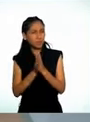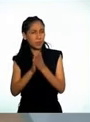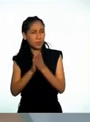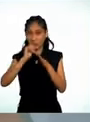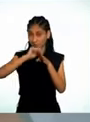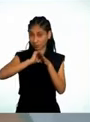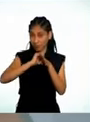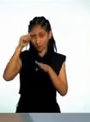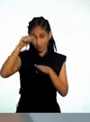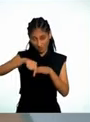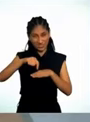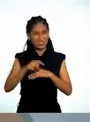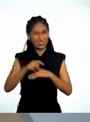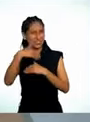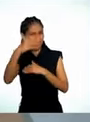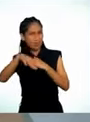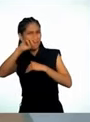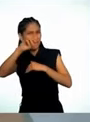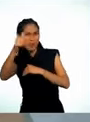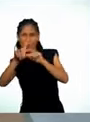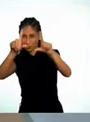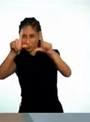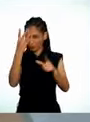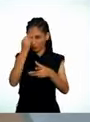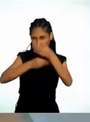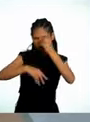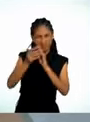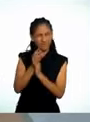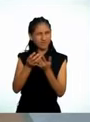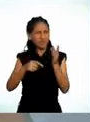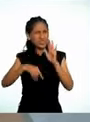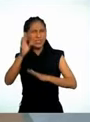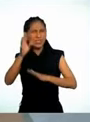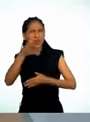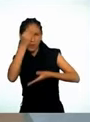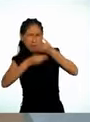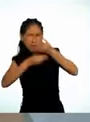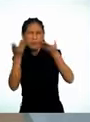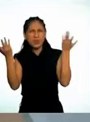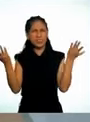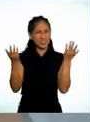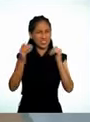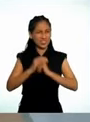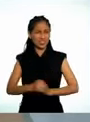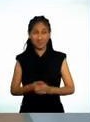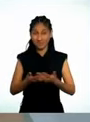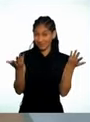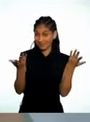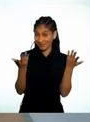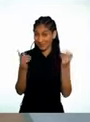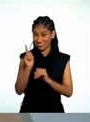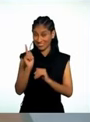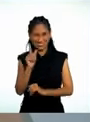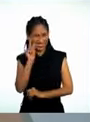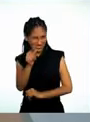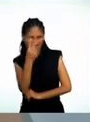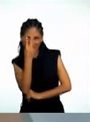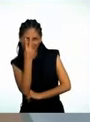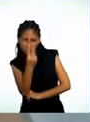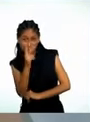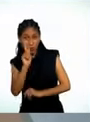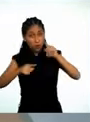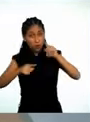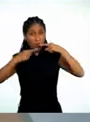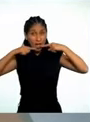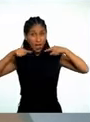lo largo de este y los siguientes programas que más aprenderemos en el texto de en inglés me hizo algún anuncio